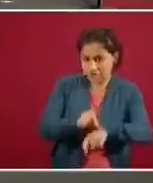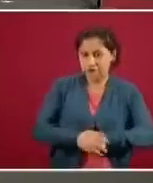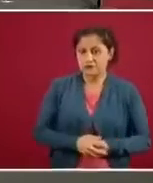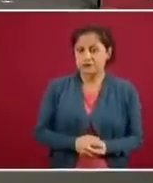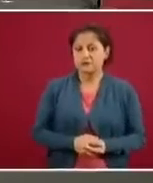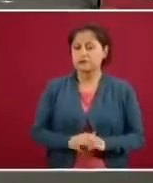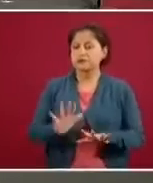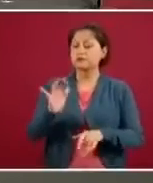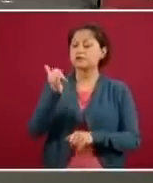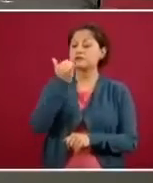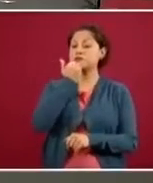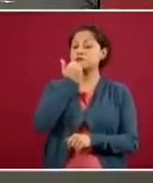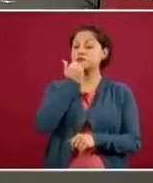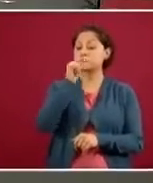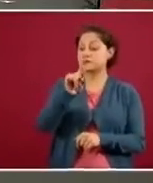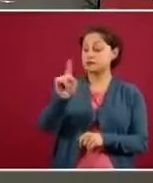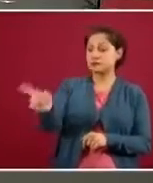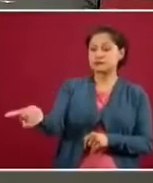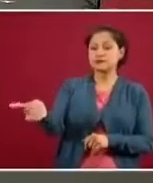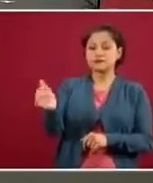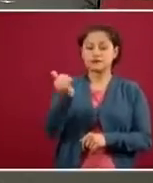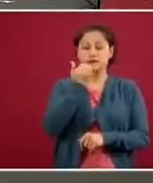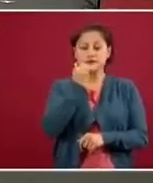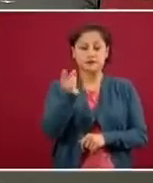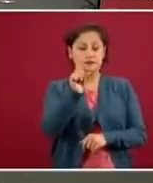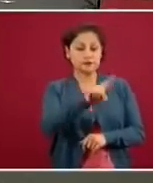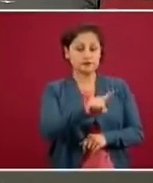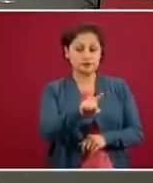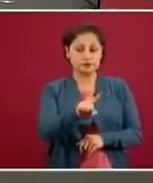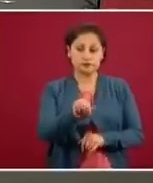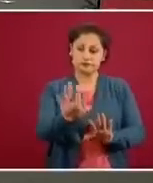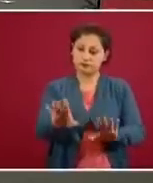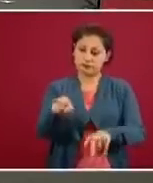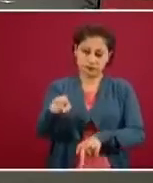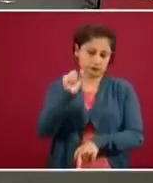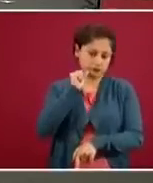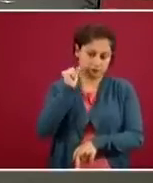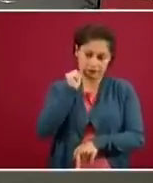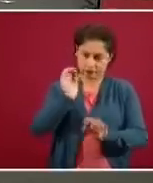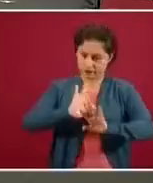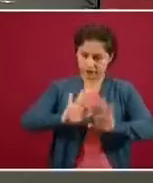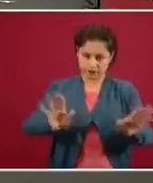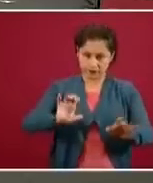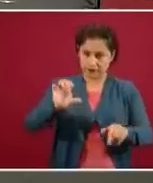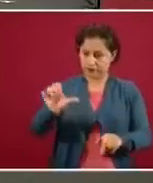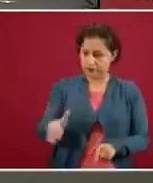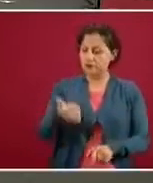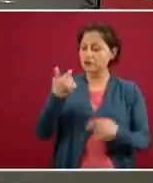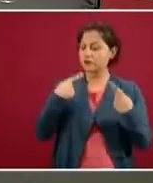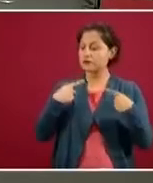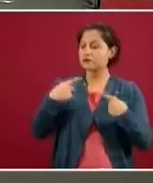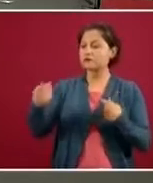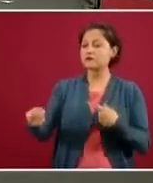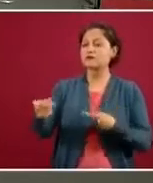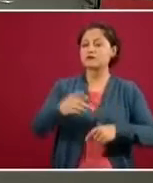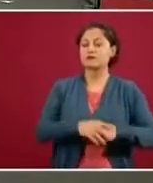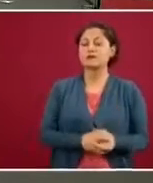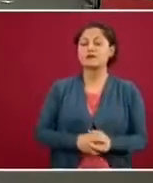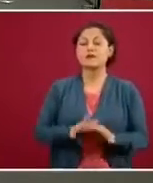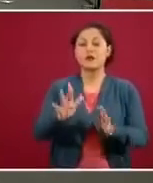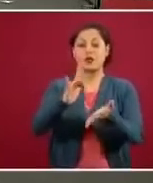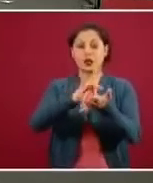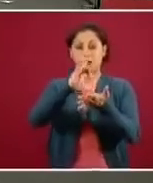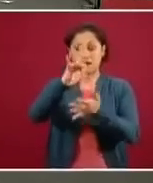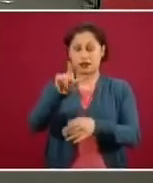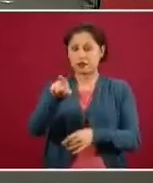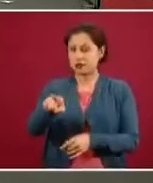No, perdón, no, estaba usted. Estaba usted no, porque ayer ya habló, y la compañera de blanco y usted. Gracias. El